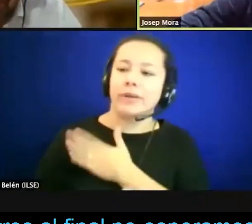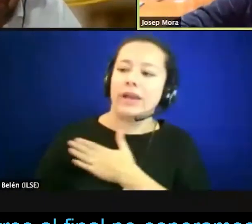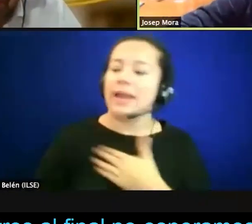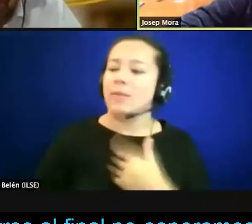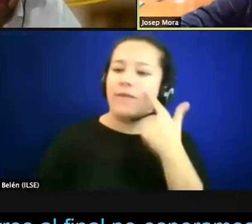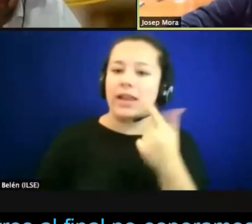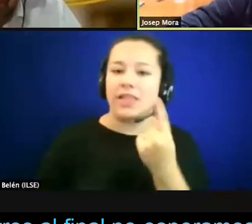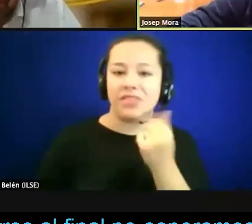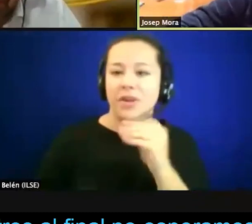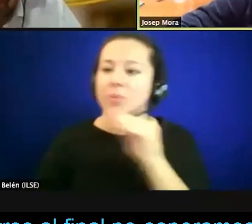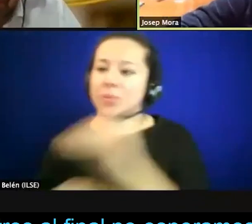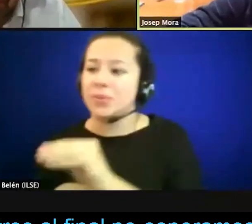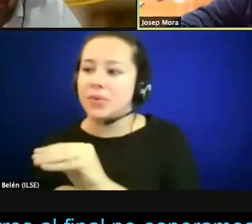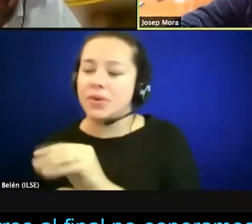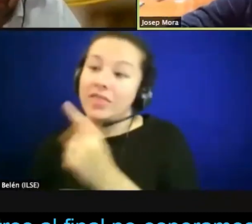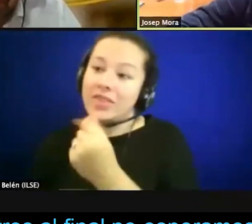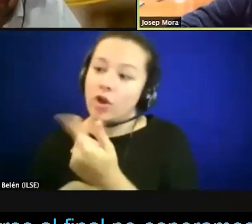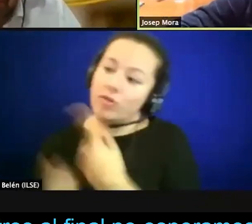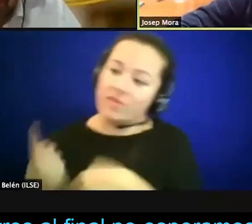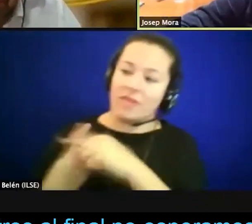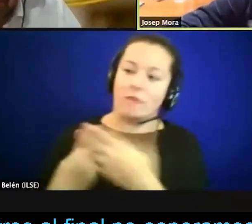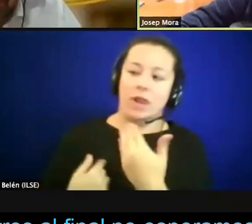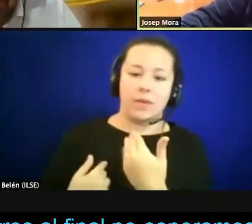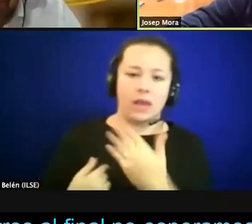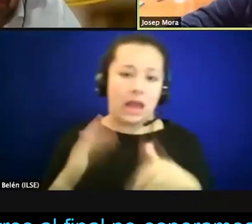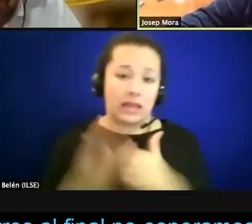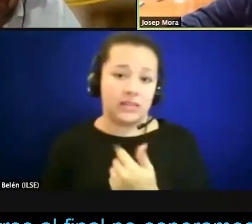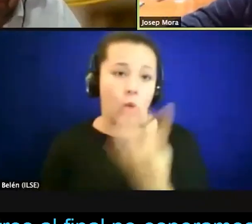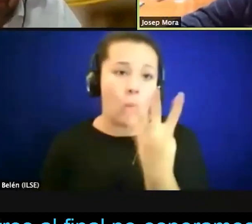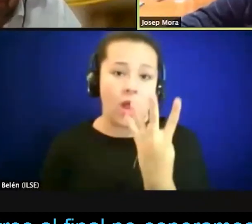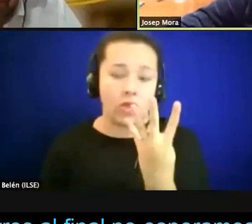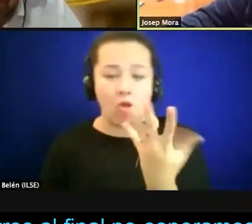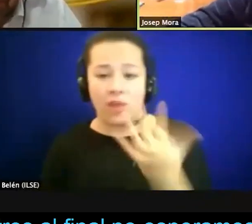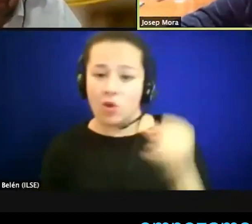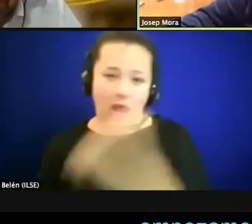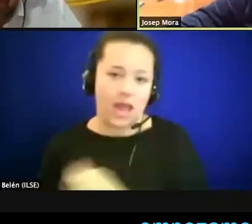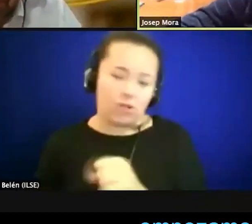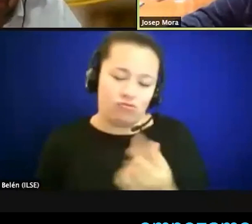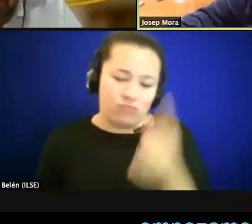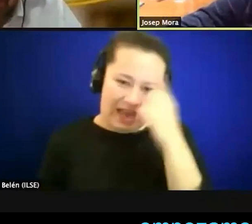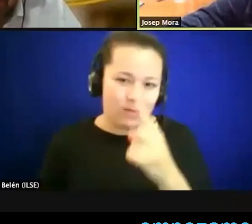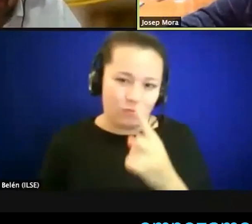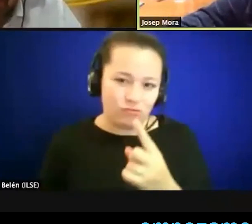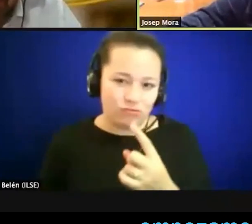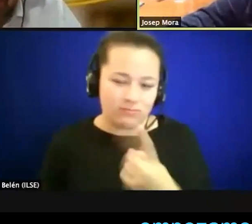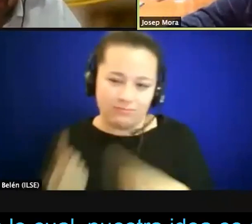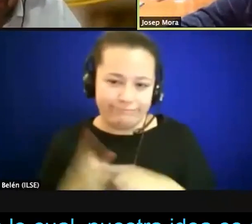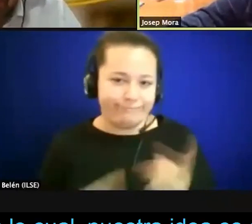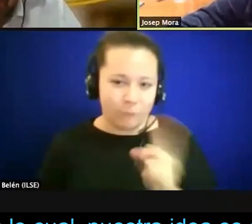estas compañías hasta al menos 4 o 5 años desde el momento en que empezamos a invertir en ellas. Con lo